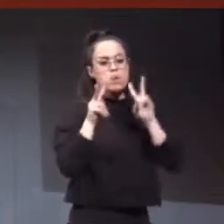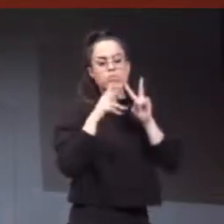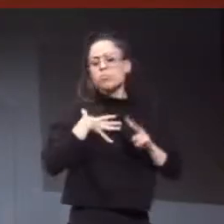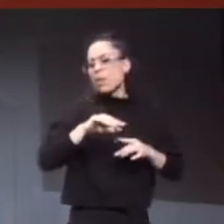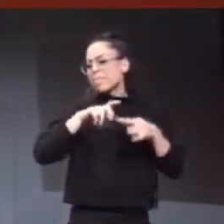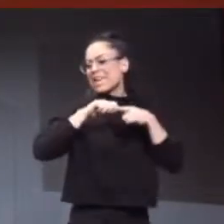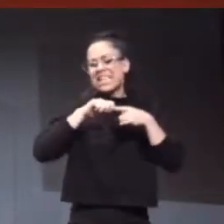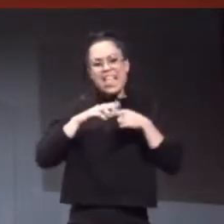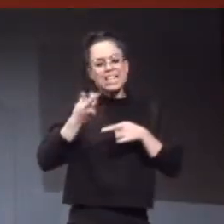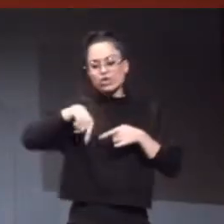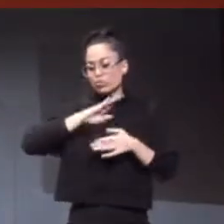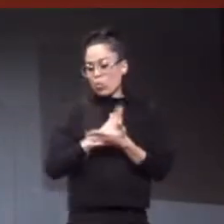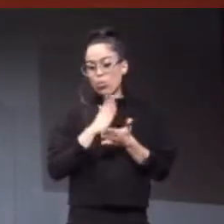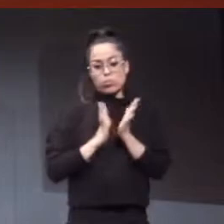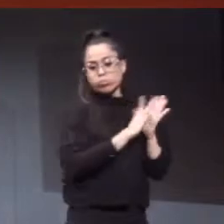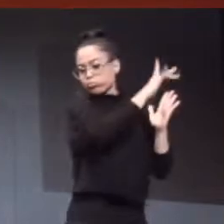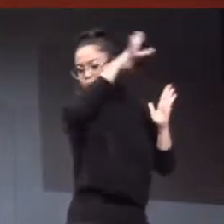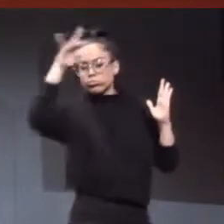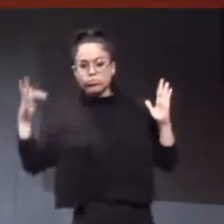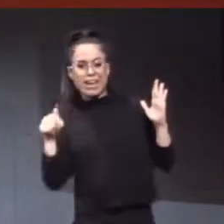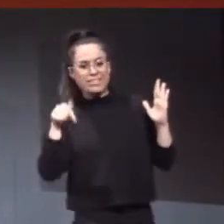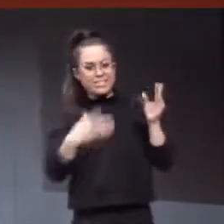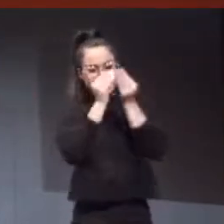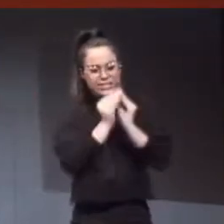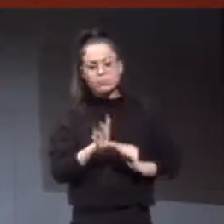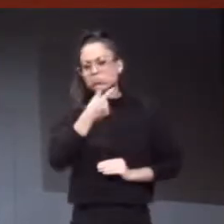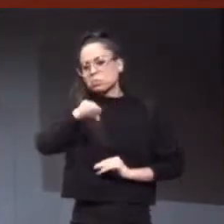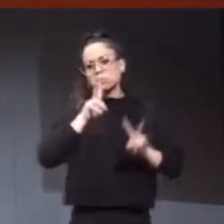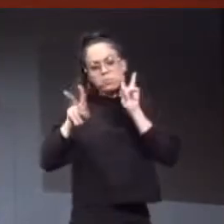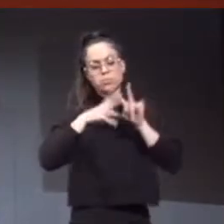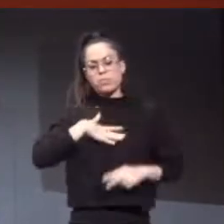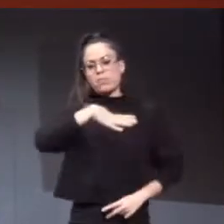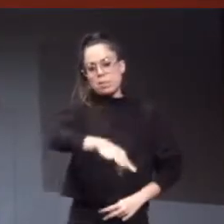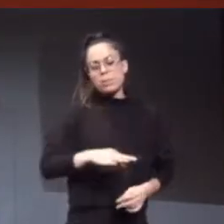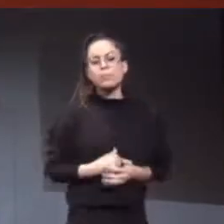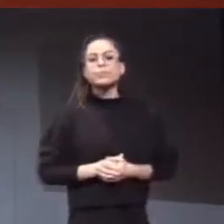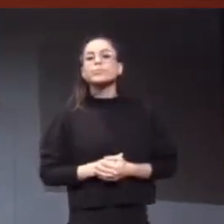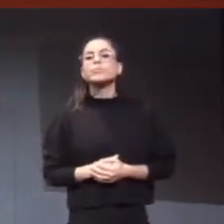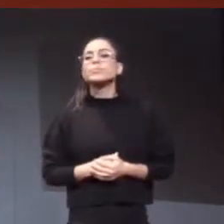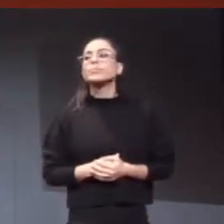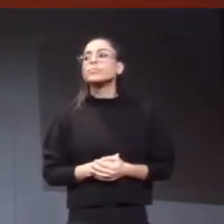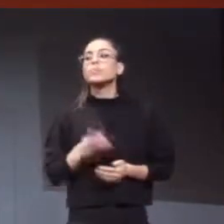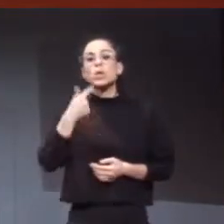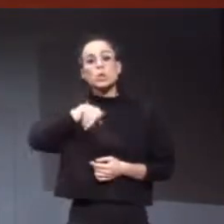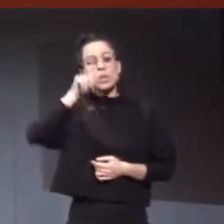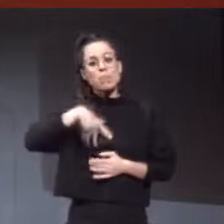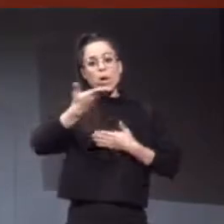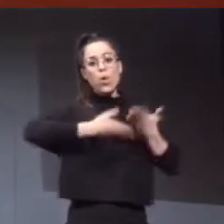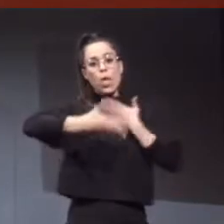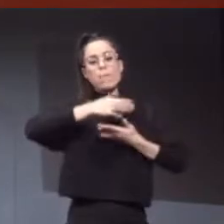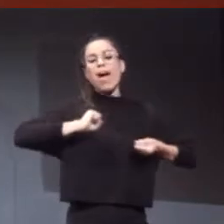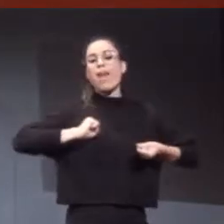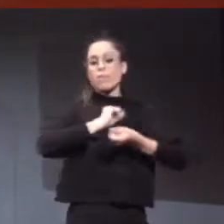que generamos cada curso en esta escuela. Además, como siempre, contamos esta tarde con la colaboración de